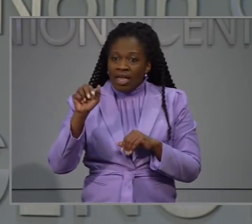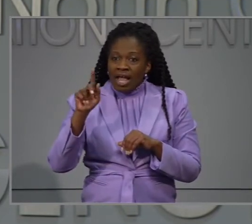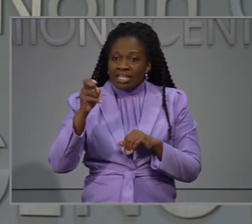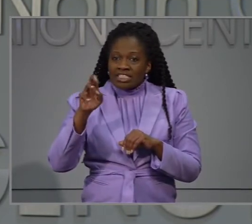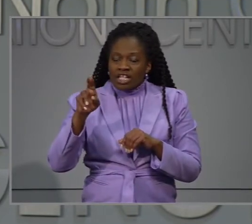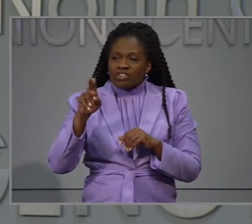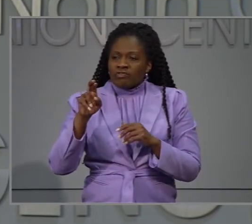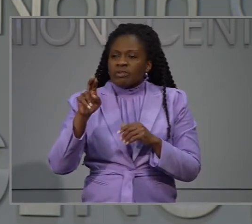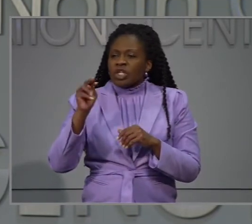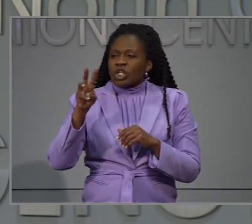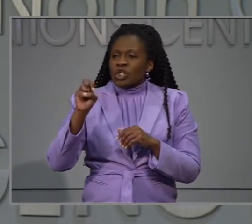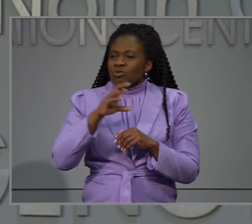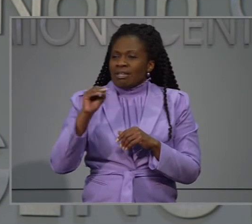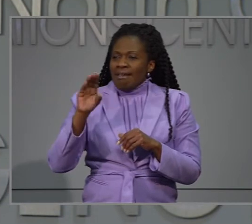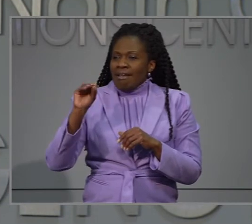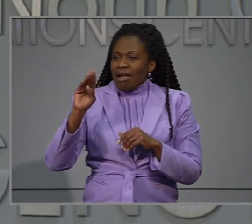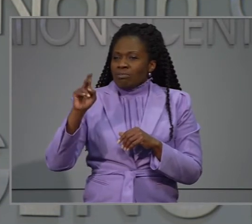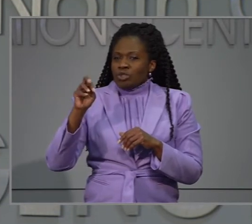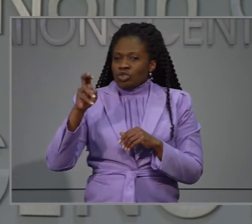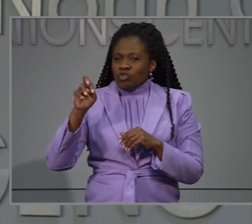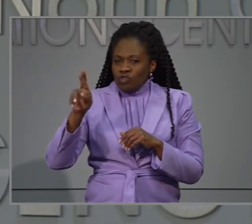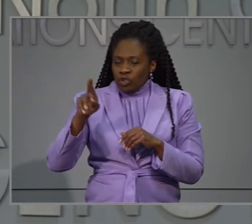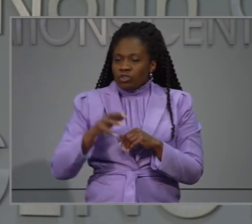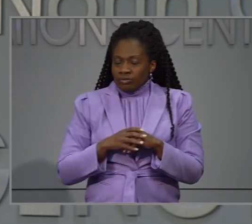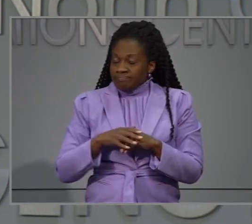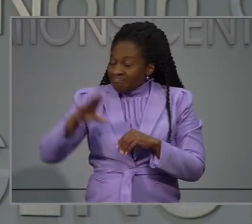alecsandro news y nuestra